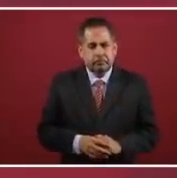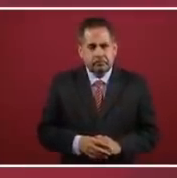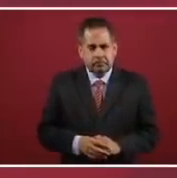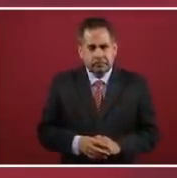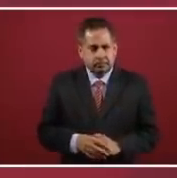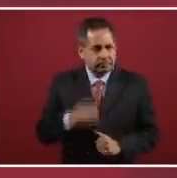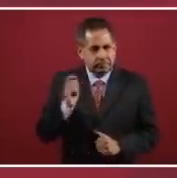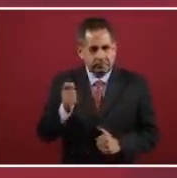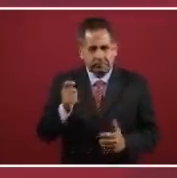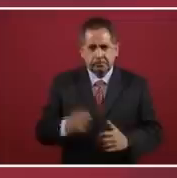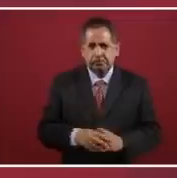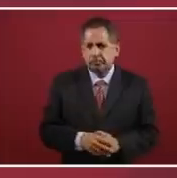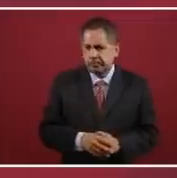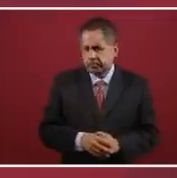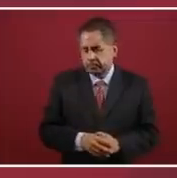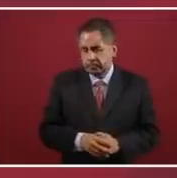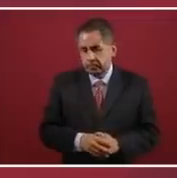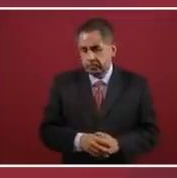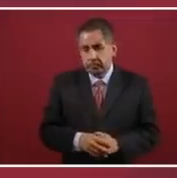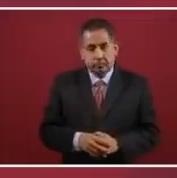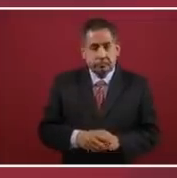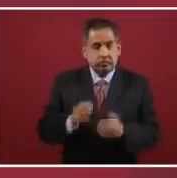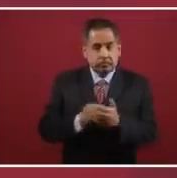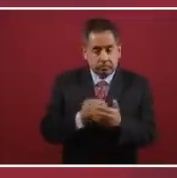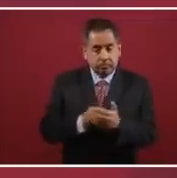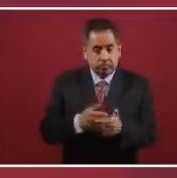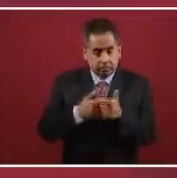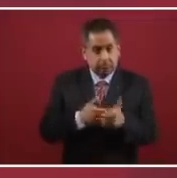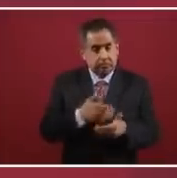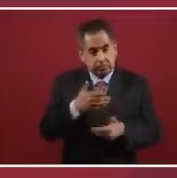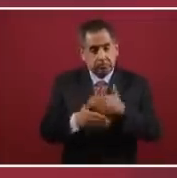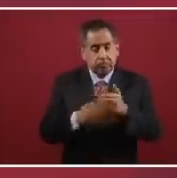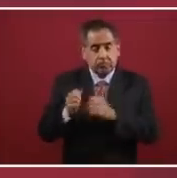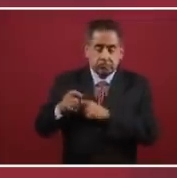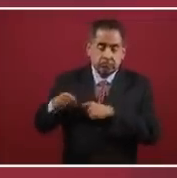Entonces, eso siguió concedido.